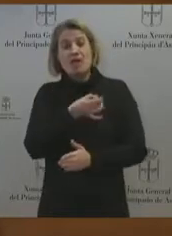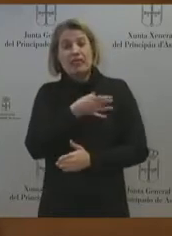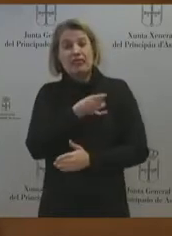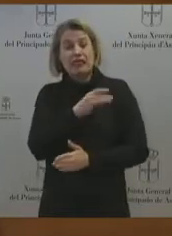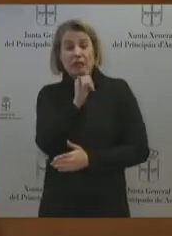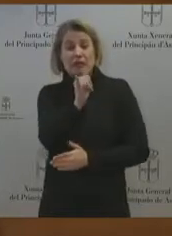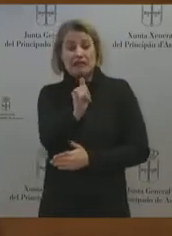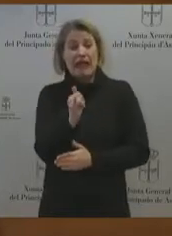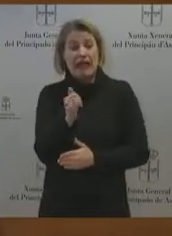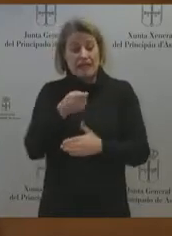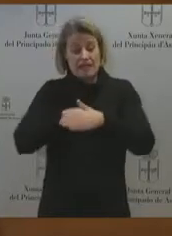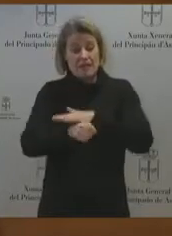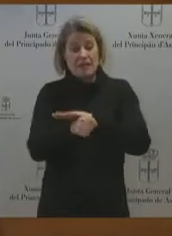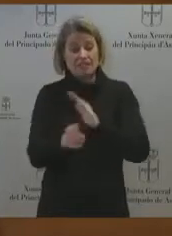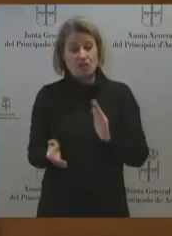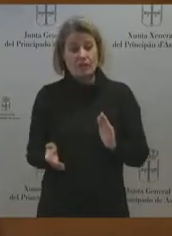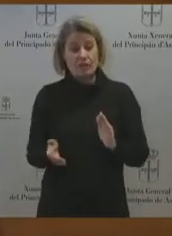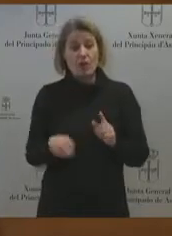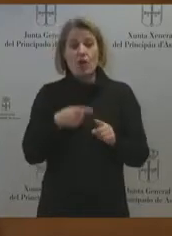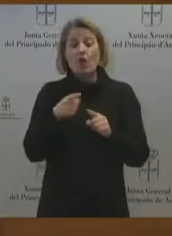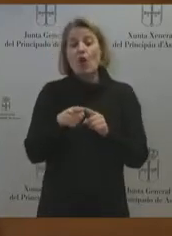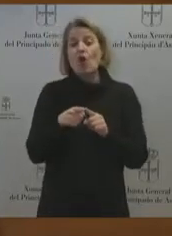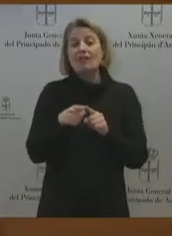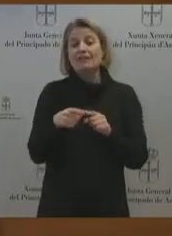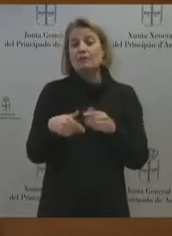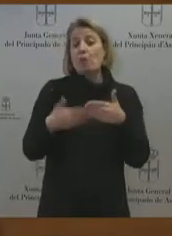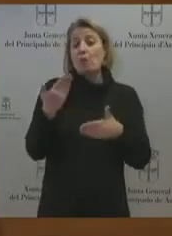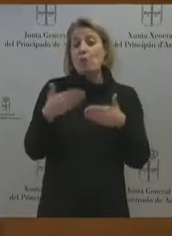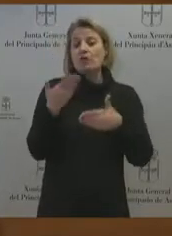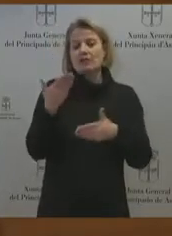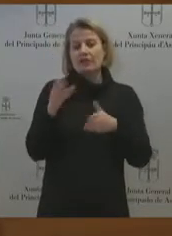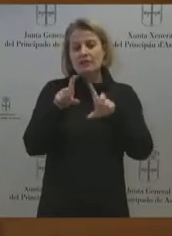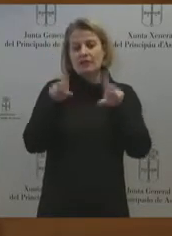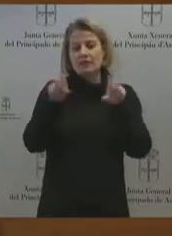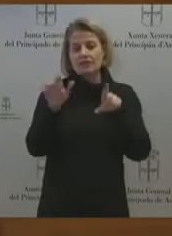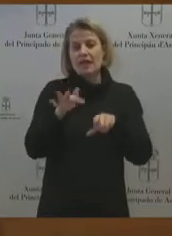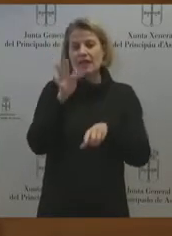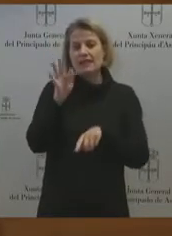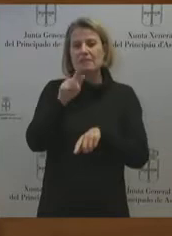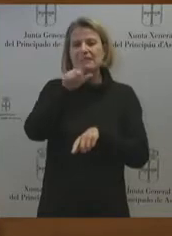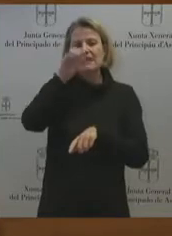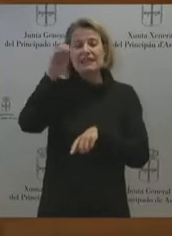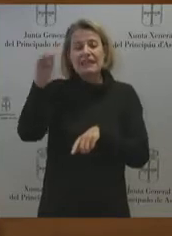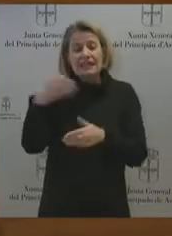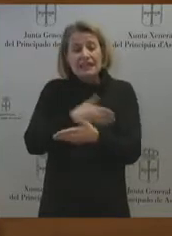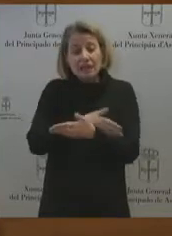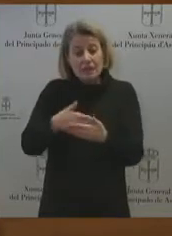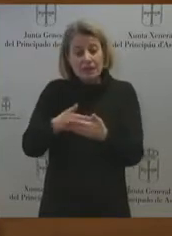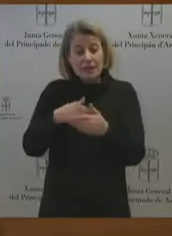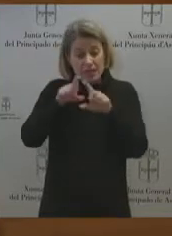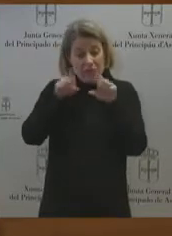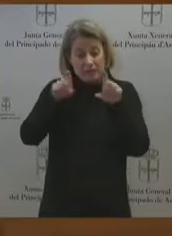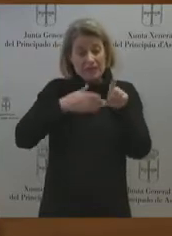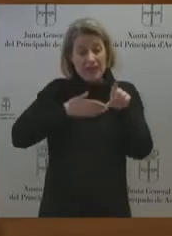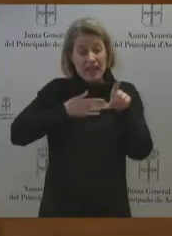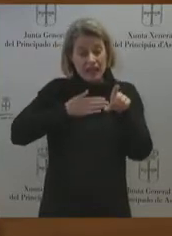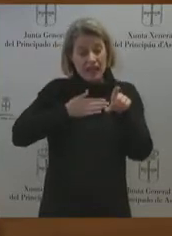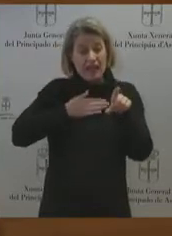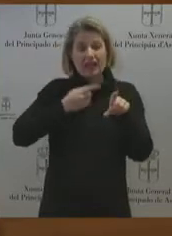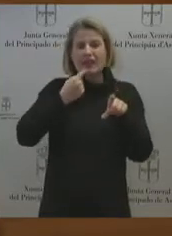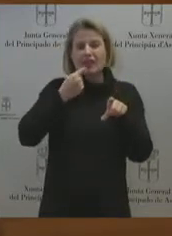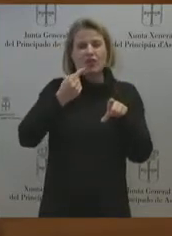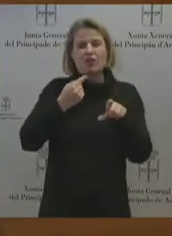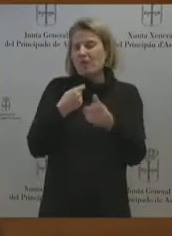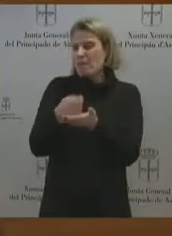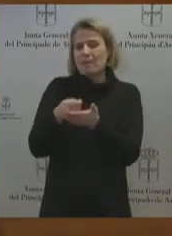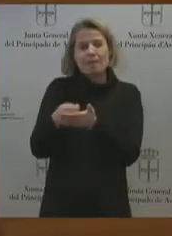modernización de una empresa. Y además 100 millones que la propia empresa dijo que no tenía intención de pagar. En fin, un regalo. ¿Un regalo por qué?